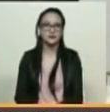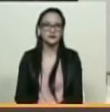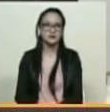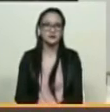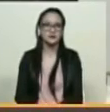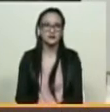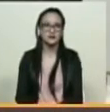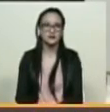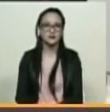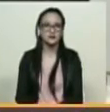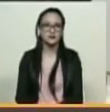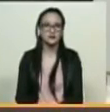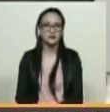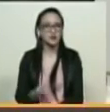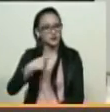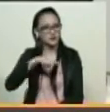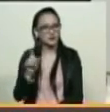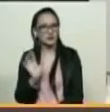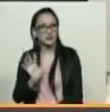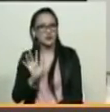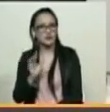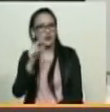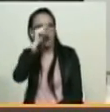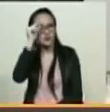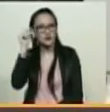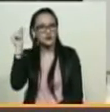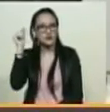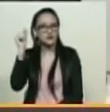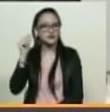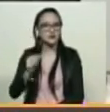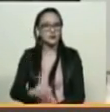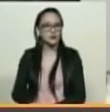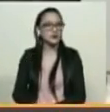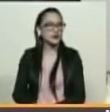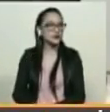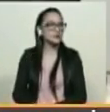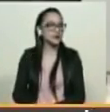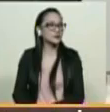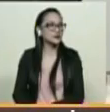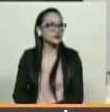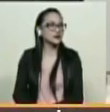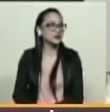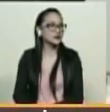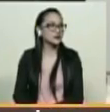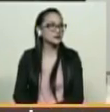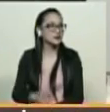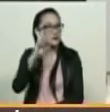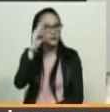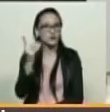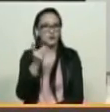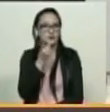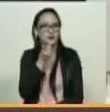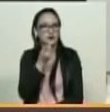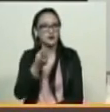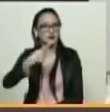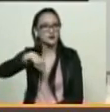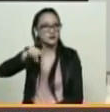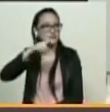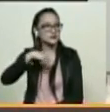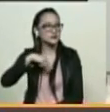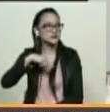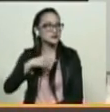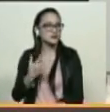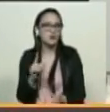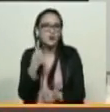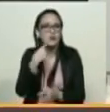que va, nosotros no. Por eso Julio Borges tiene que emborracharse para decir lo que dijo en República Dominicana y nosotros no, porque tenemos